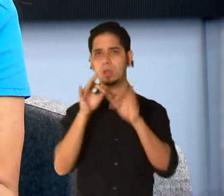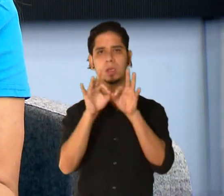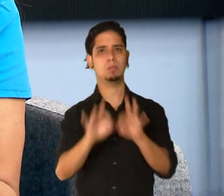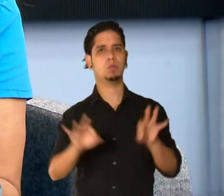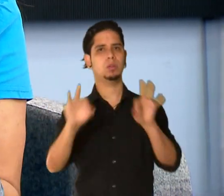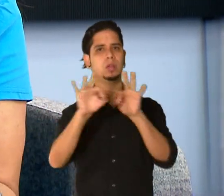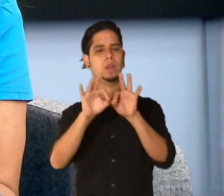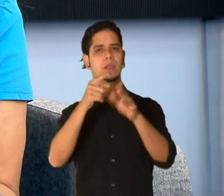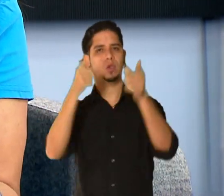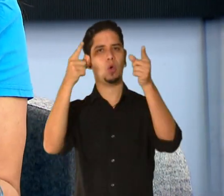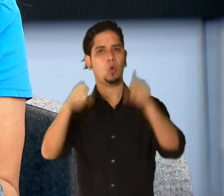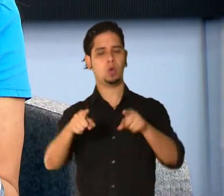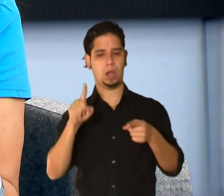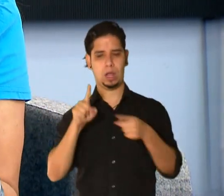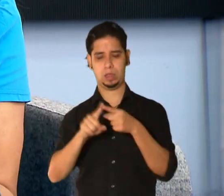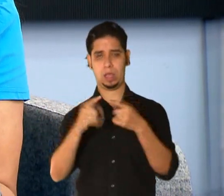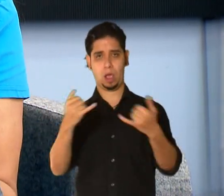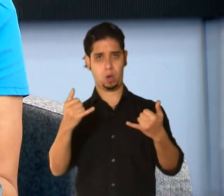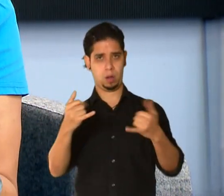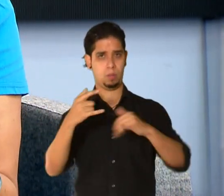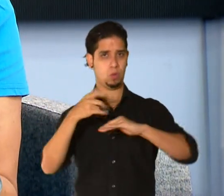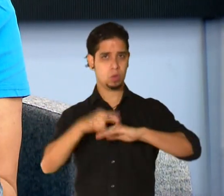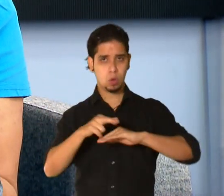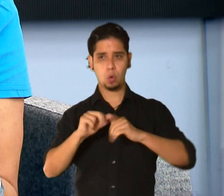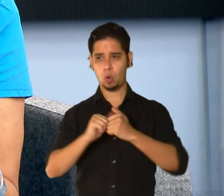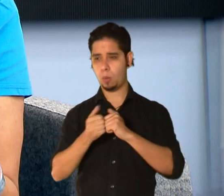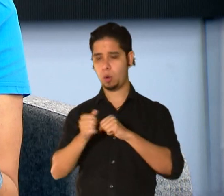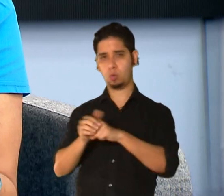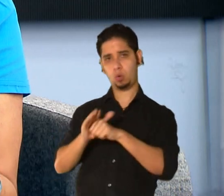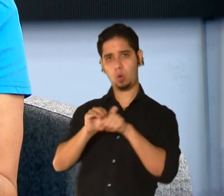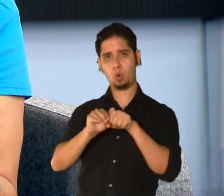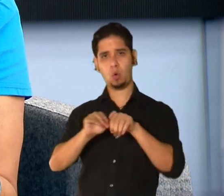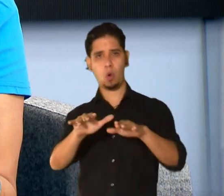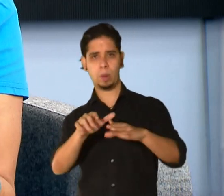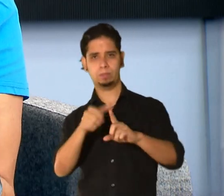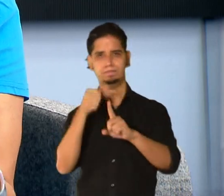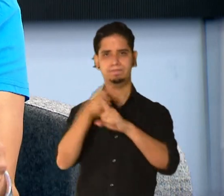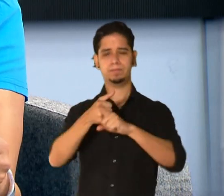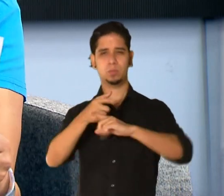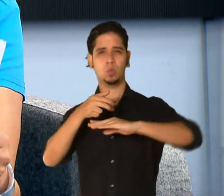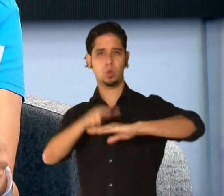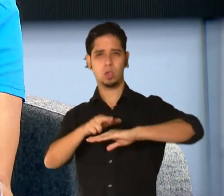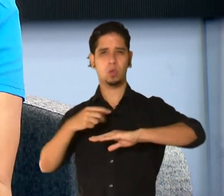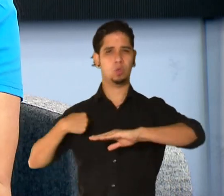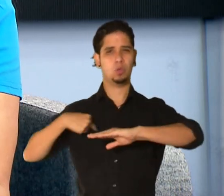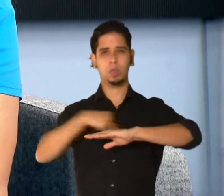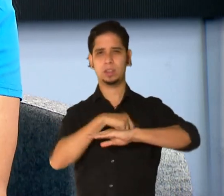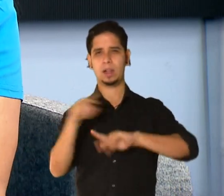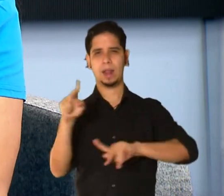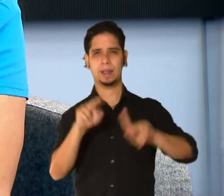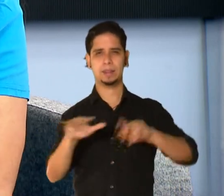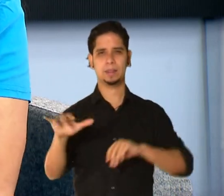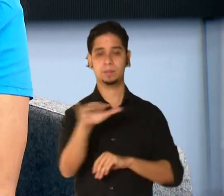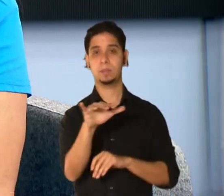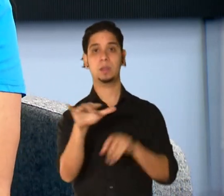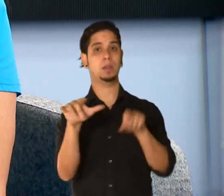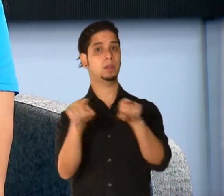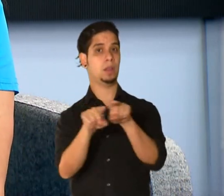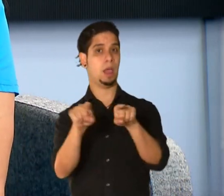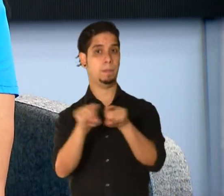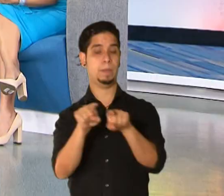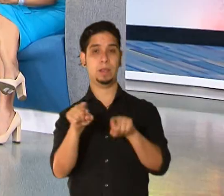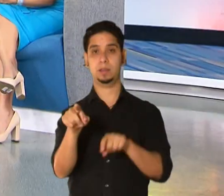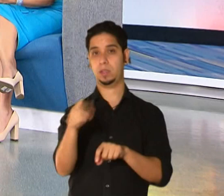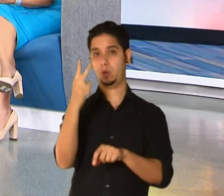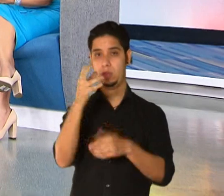la situación actual del efecto del COVID-19 sobre Puerto Rico, sobre nuestra población y también sobre la segunda